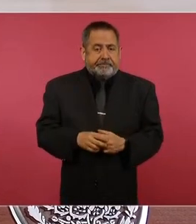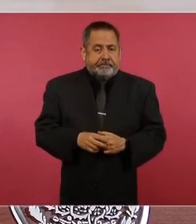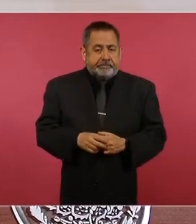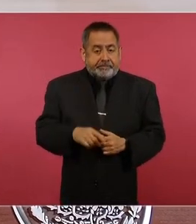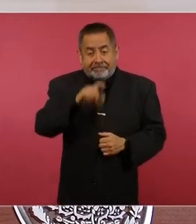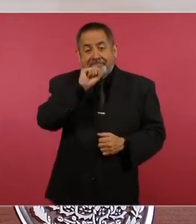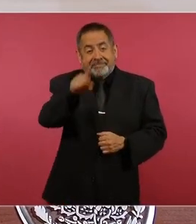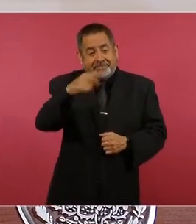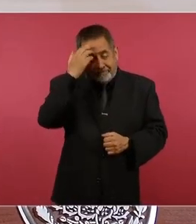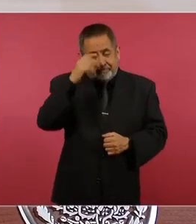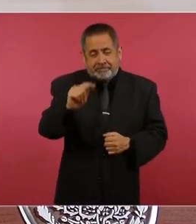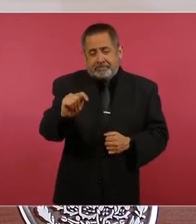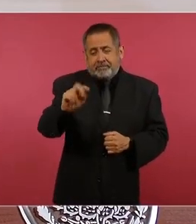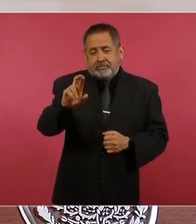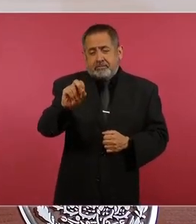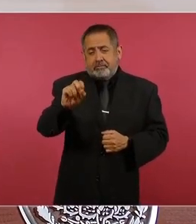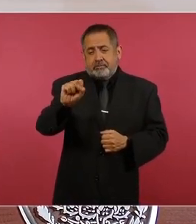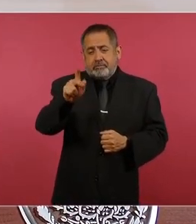Trotsky,